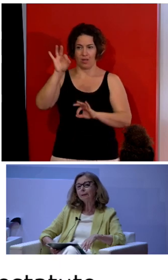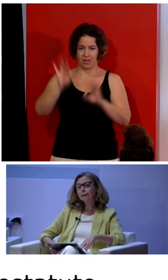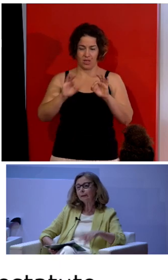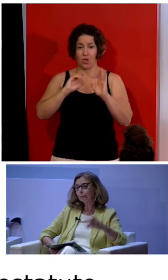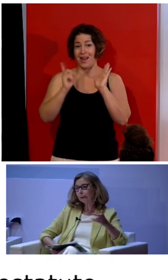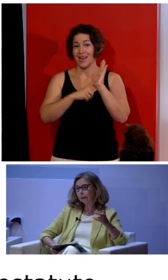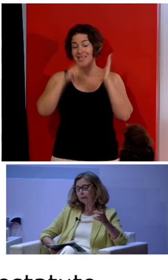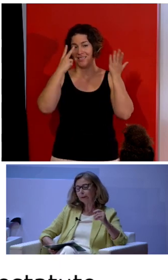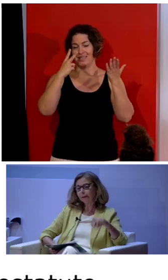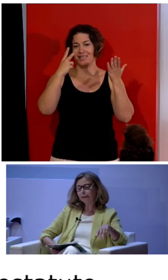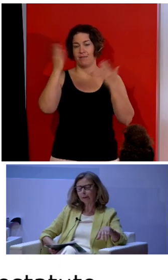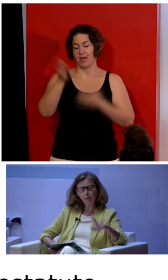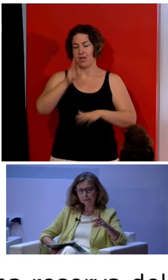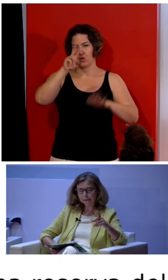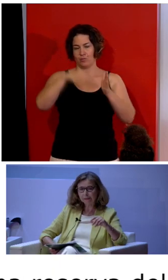Ley